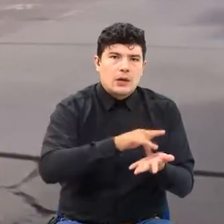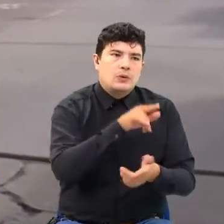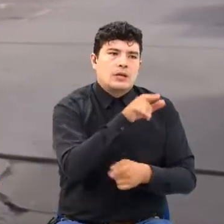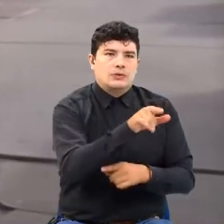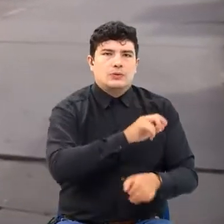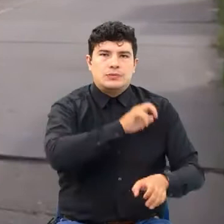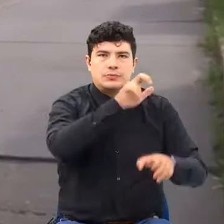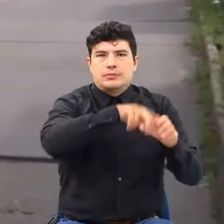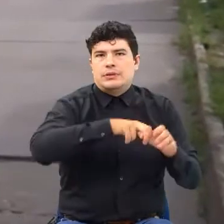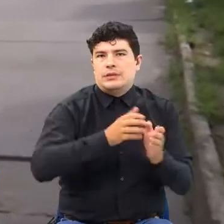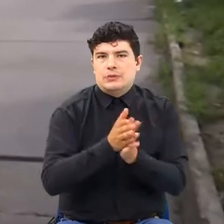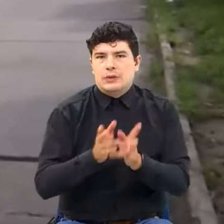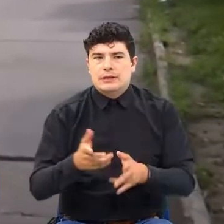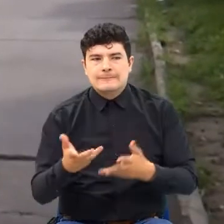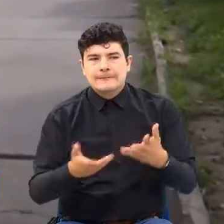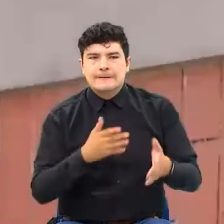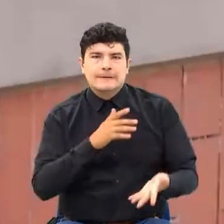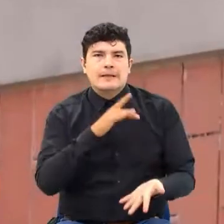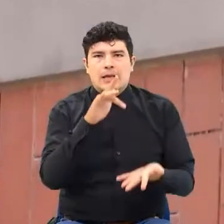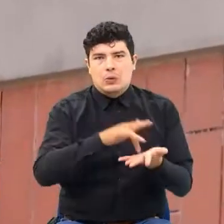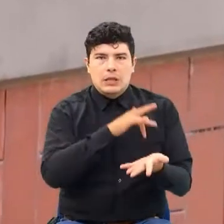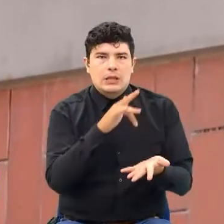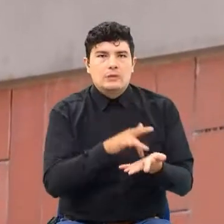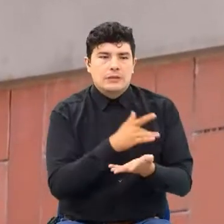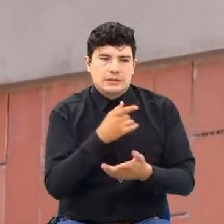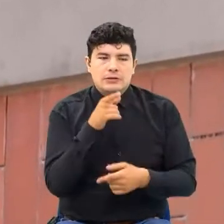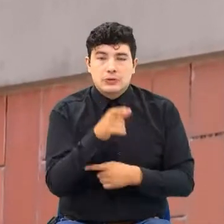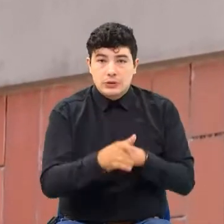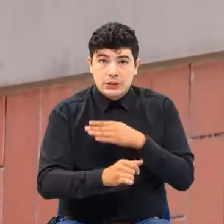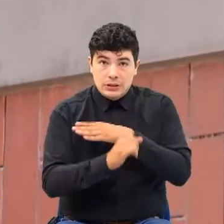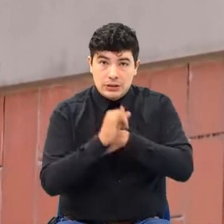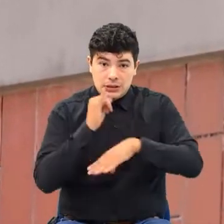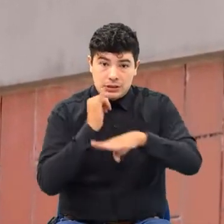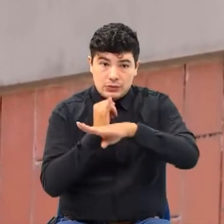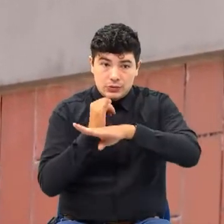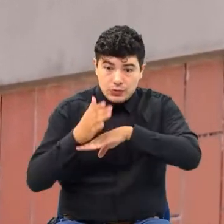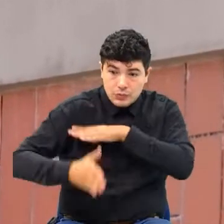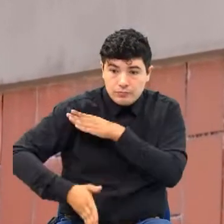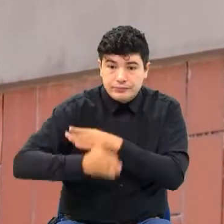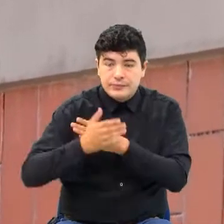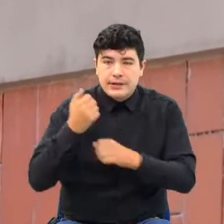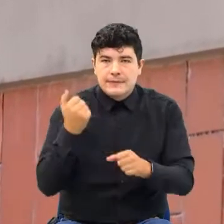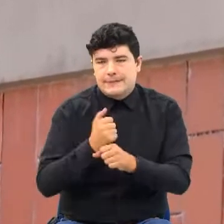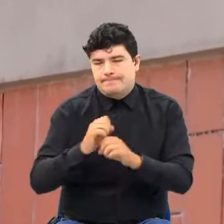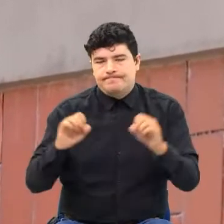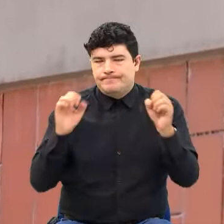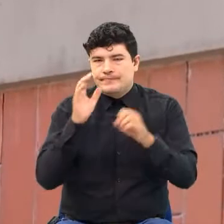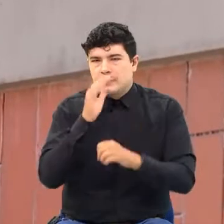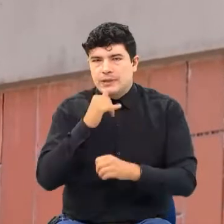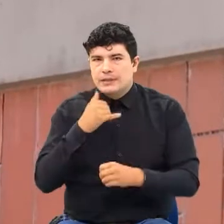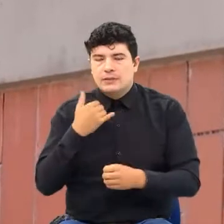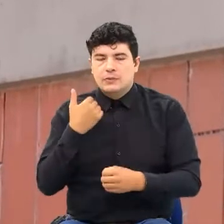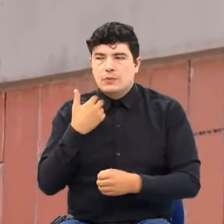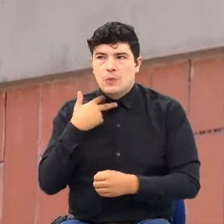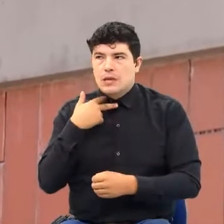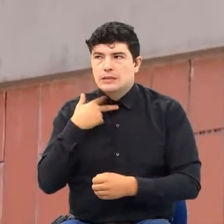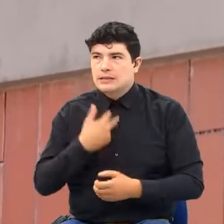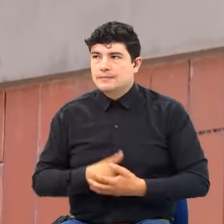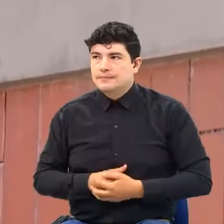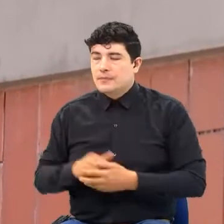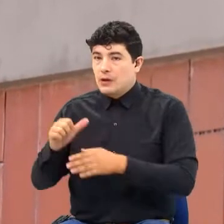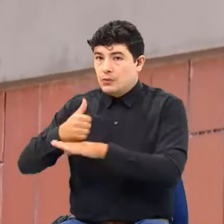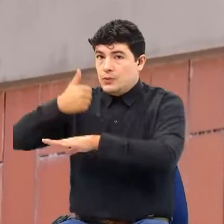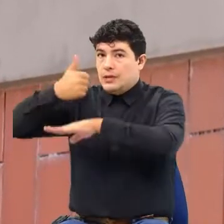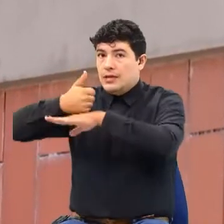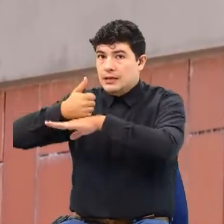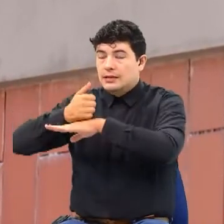no viable el funcionamiento de esta institución. A través de un comunicado, las directivas dieron a conocer la decisión, el cual está